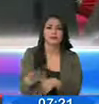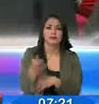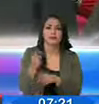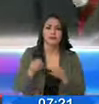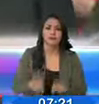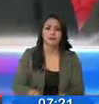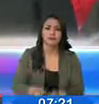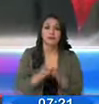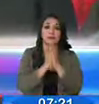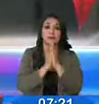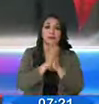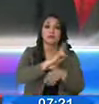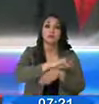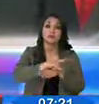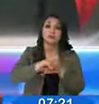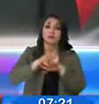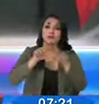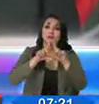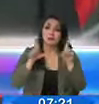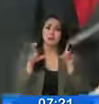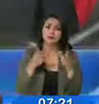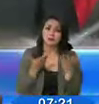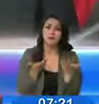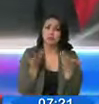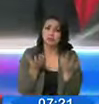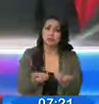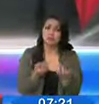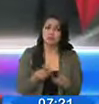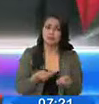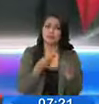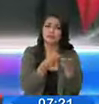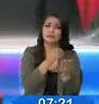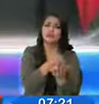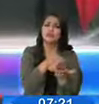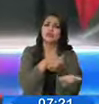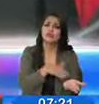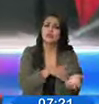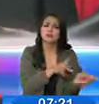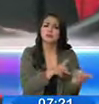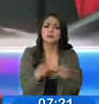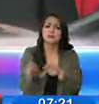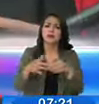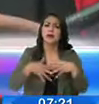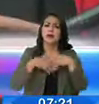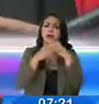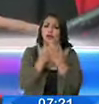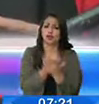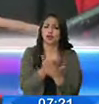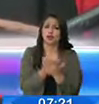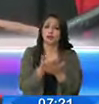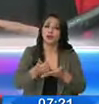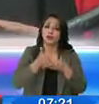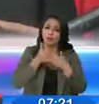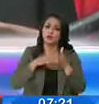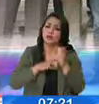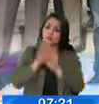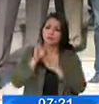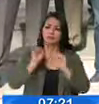Pedimos a la Supercompañías que nos dé un plazo perentorio para poder presentar un proyecto de un plan de reactivación económica que nos permitirá salir